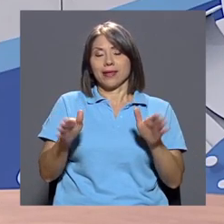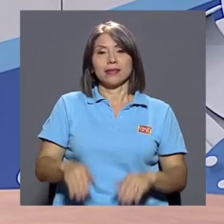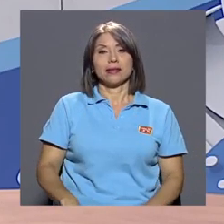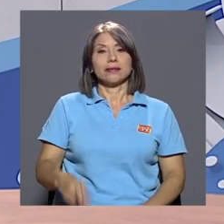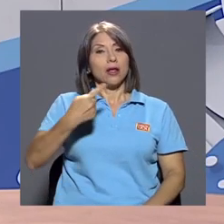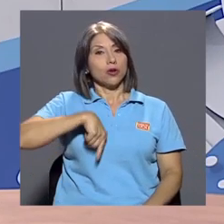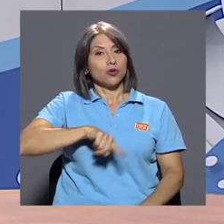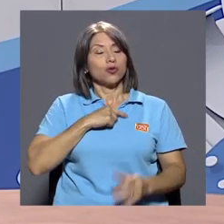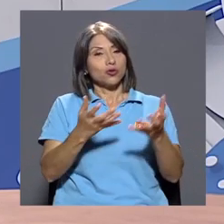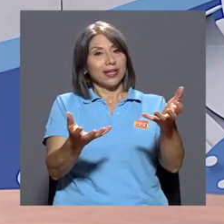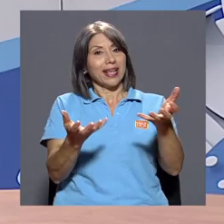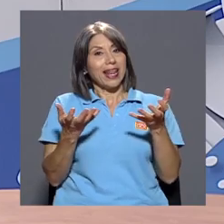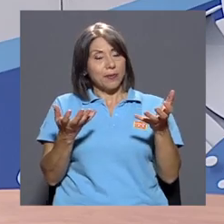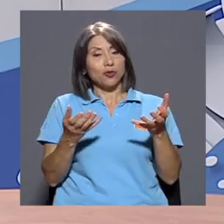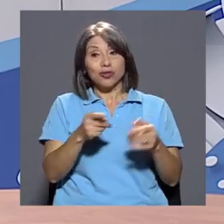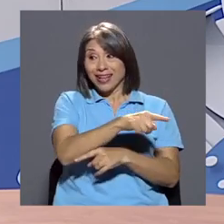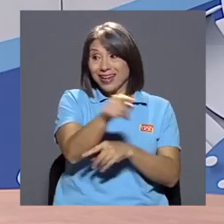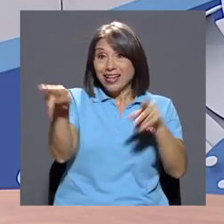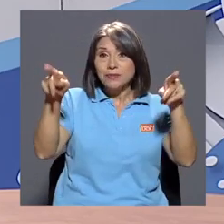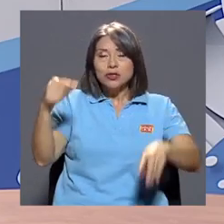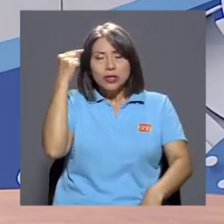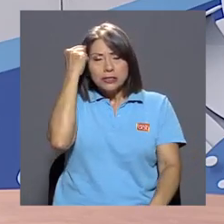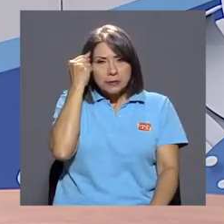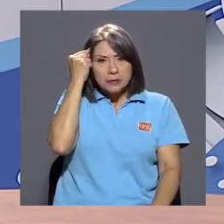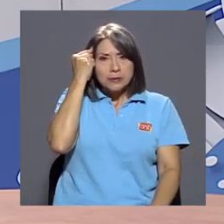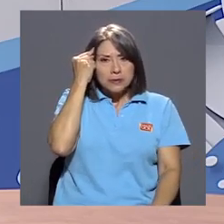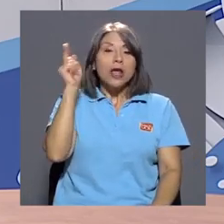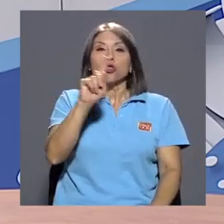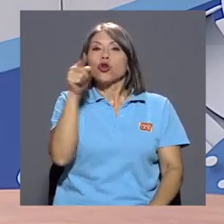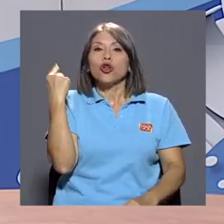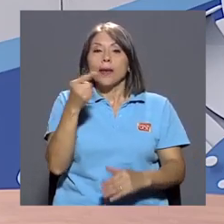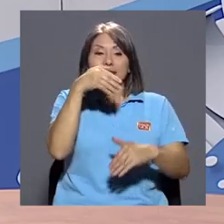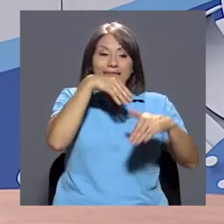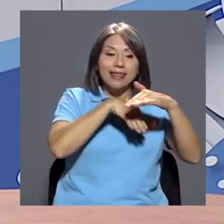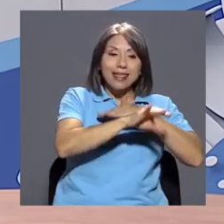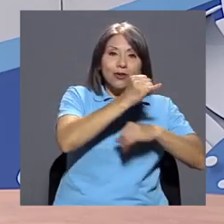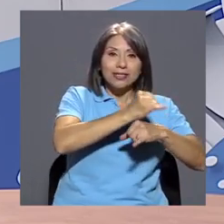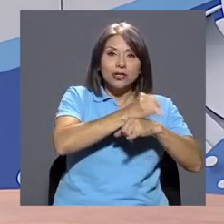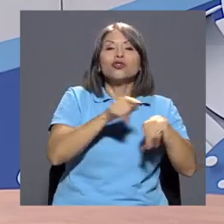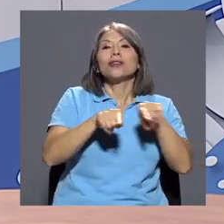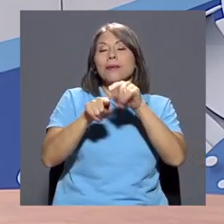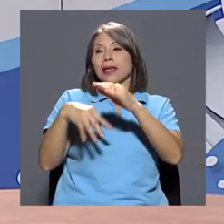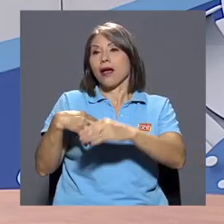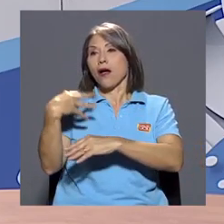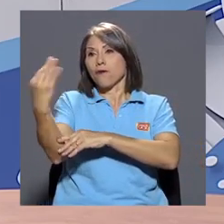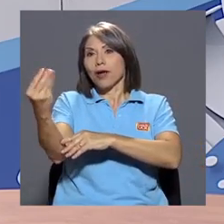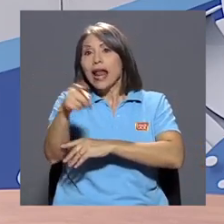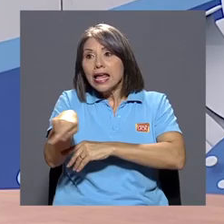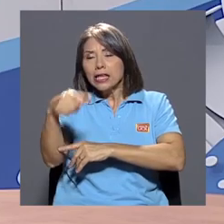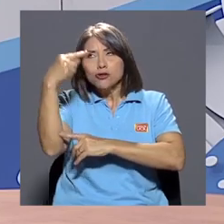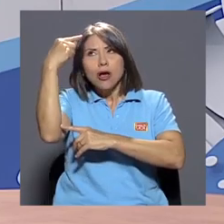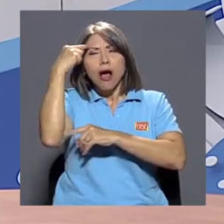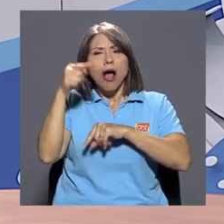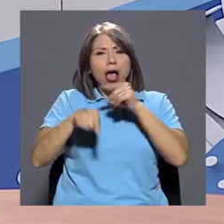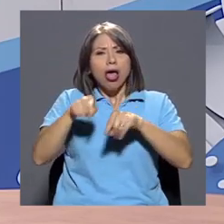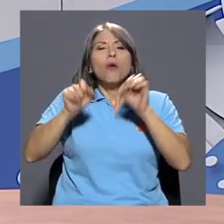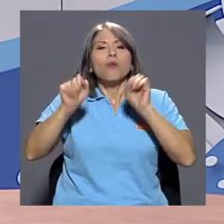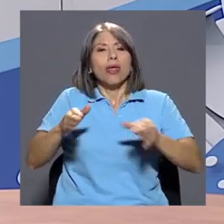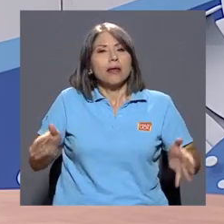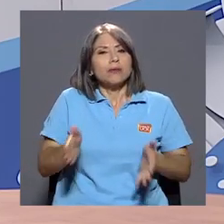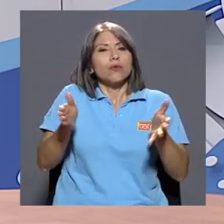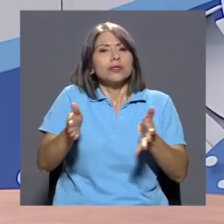queremos es generar una masa crítica que no solo está a lo interno de la institución sino al externo para que puedan impulsar y exigir los